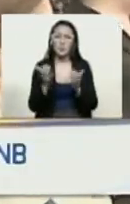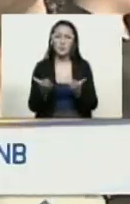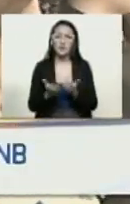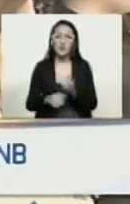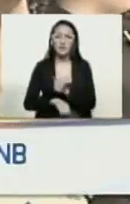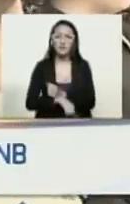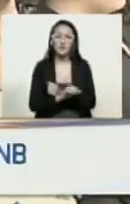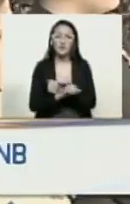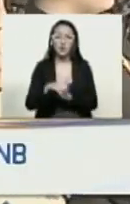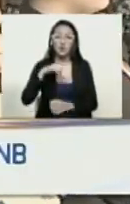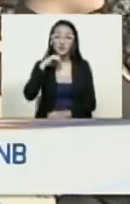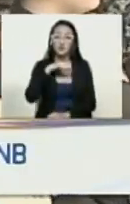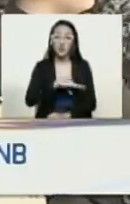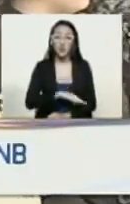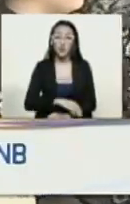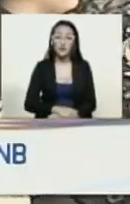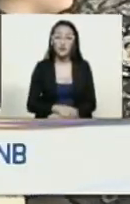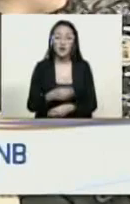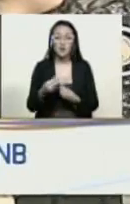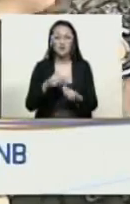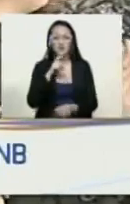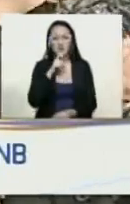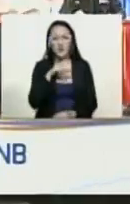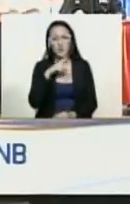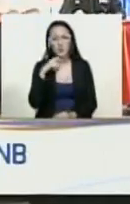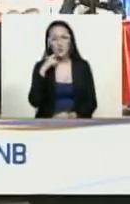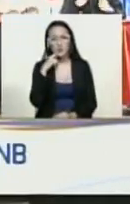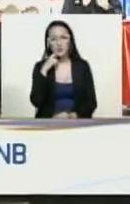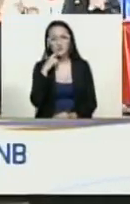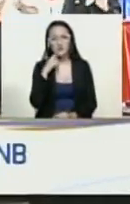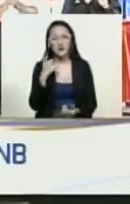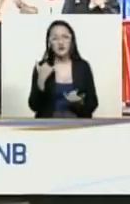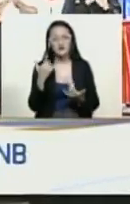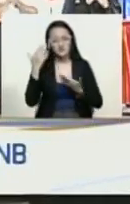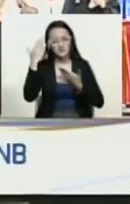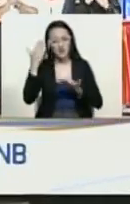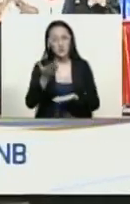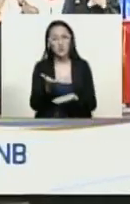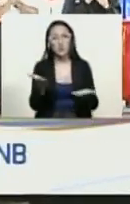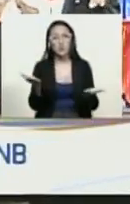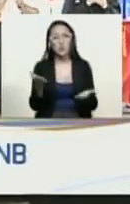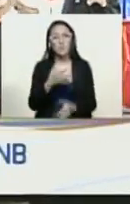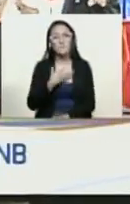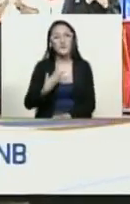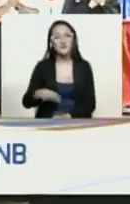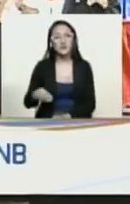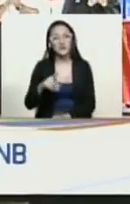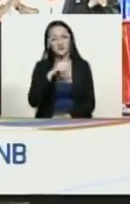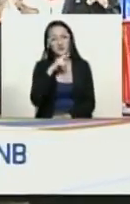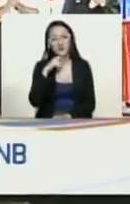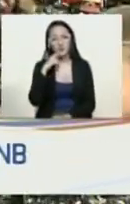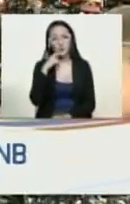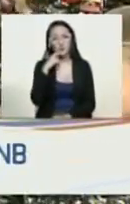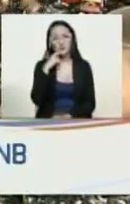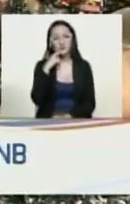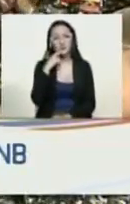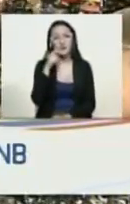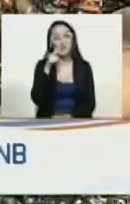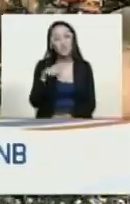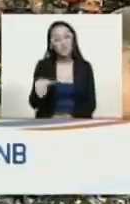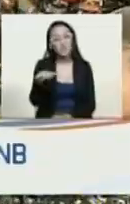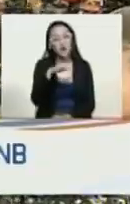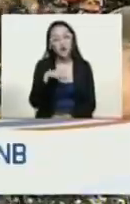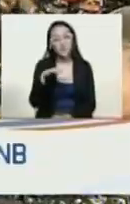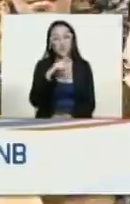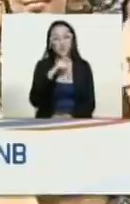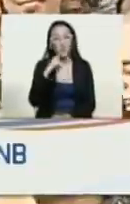de fútbol de la historia, y lo hizo Rusia. Así que desde aquí enviamos un saludo al presidente Putin, al pueblo